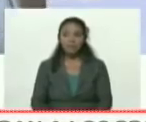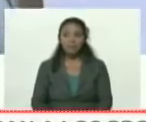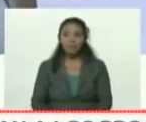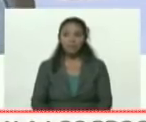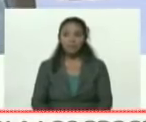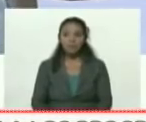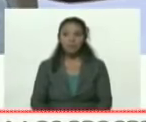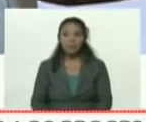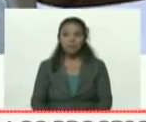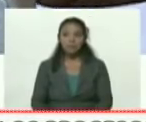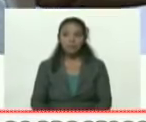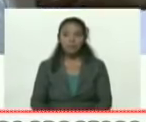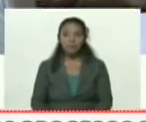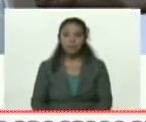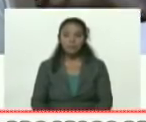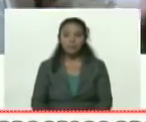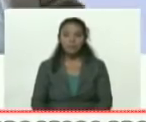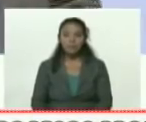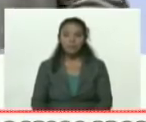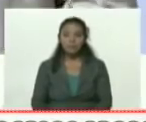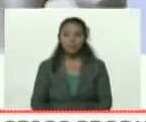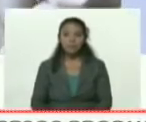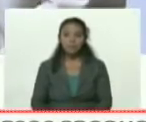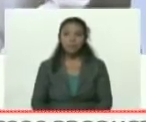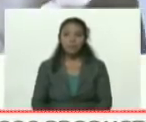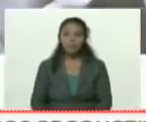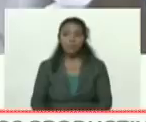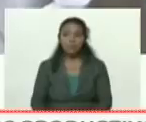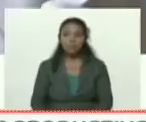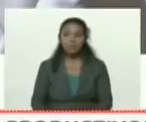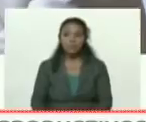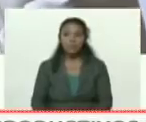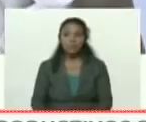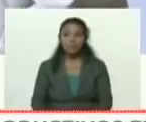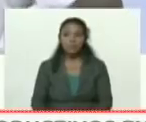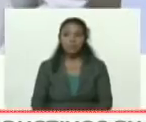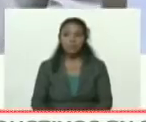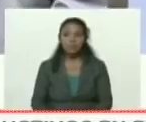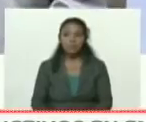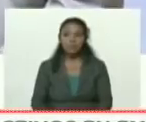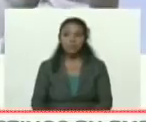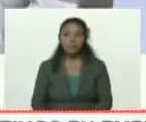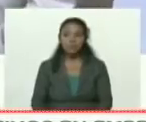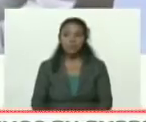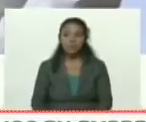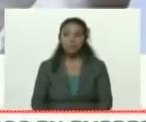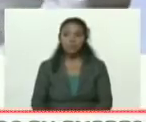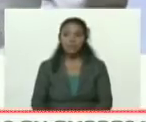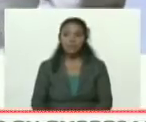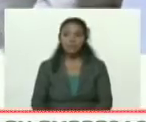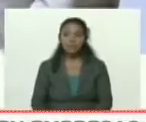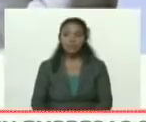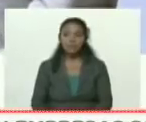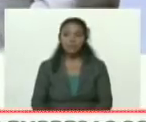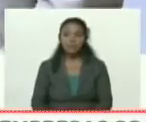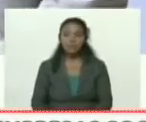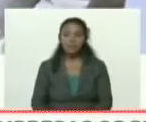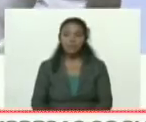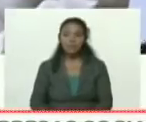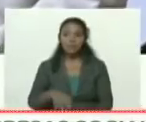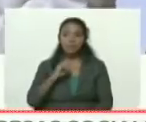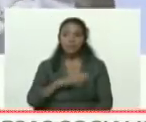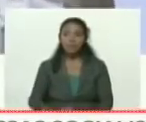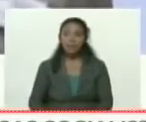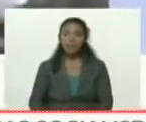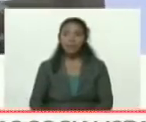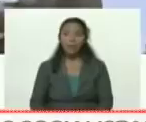por la Asamblea Nacional cuando usted la presidía, que sí. Se nombró la Comisión de la Verdad, y allí están los expedientes y todas las